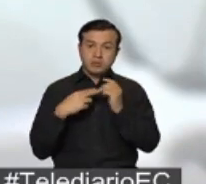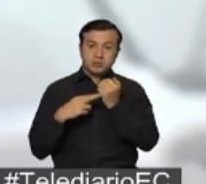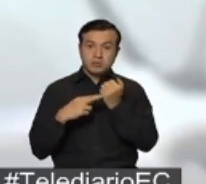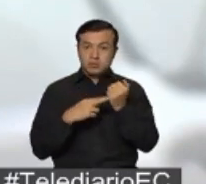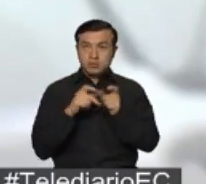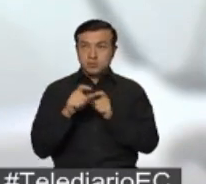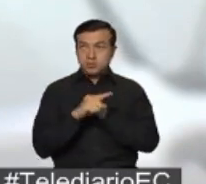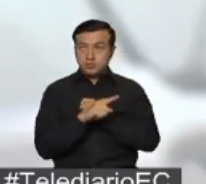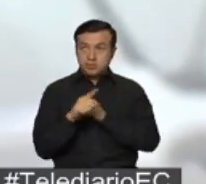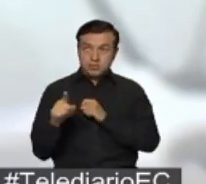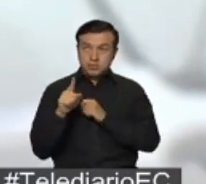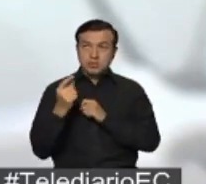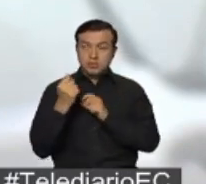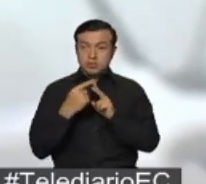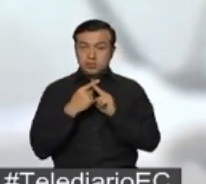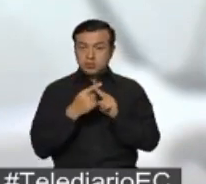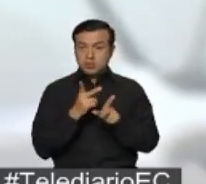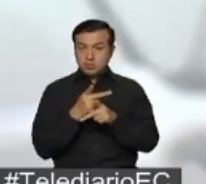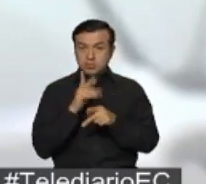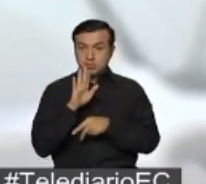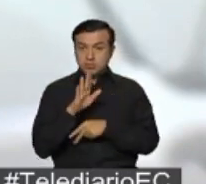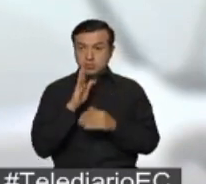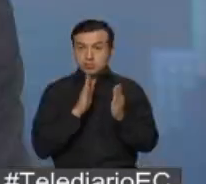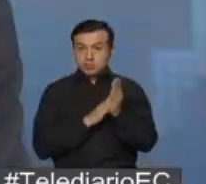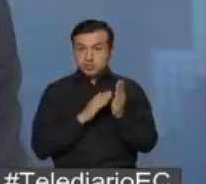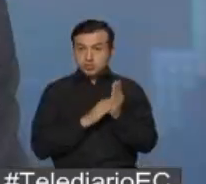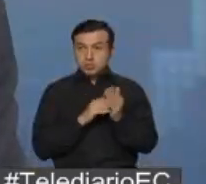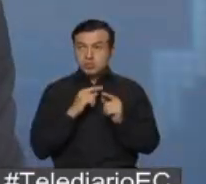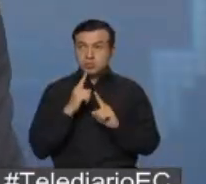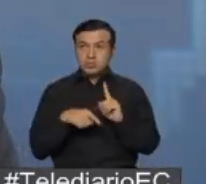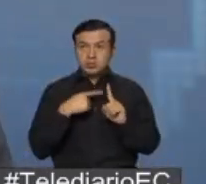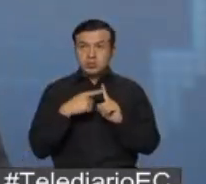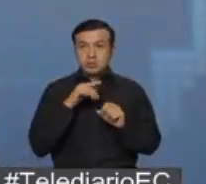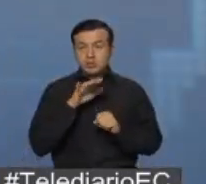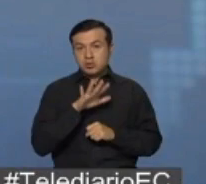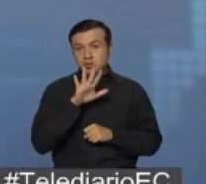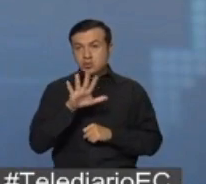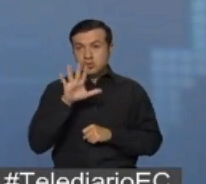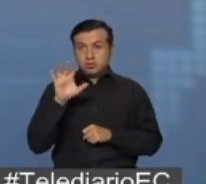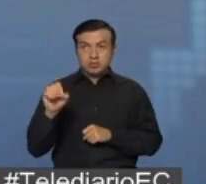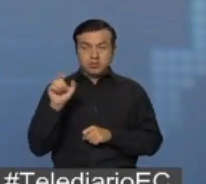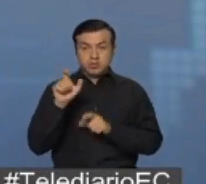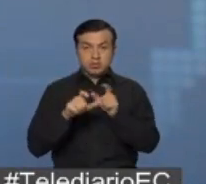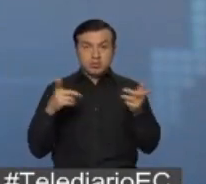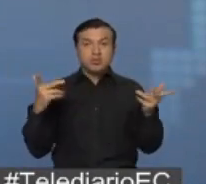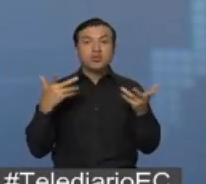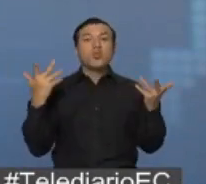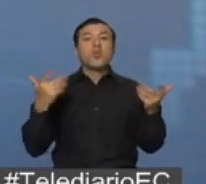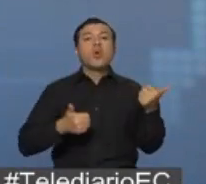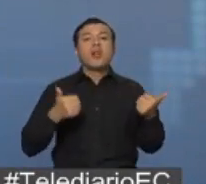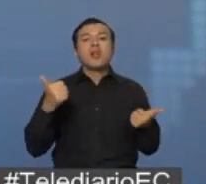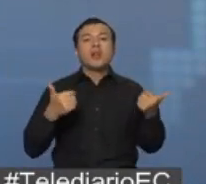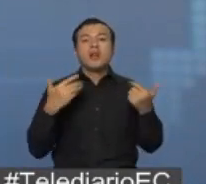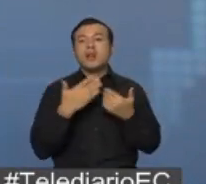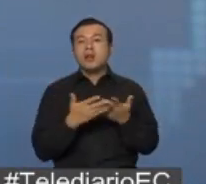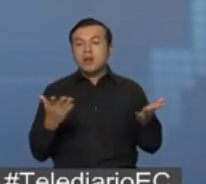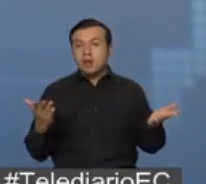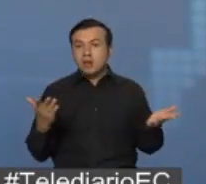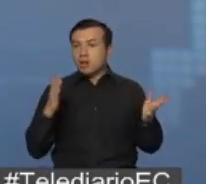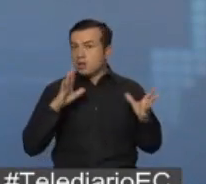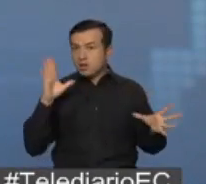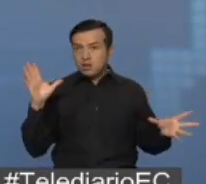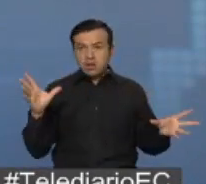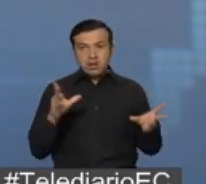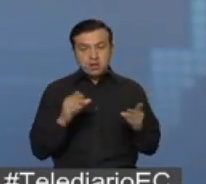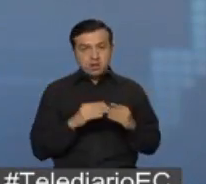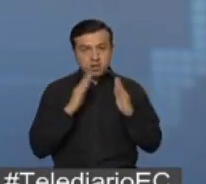que ellos puedan otorgarles créditos productivos a sus usos roberto estas 550 cooperativas especialmente en qué sectores están presentes en todos